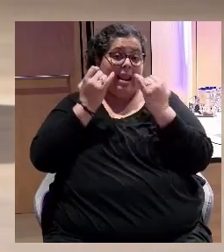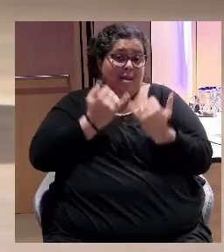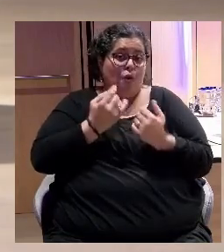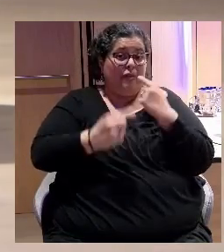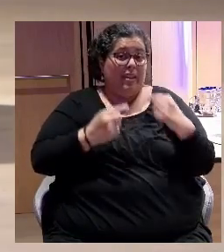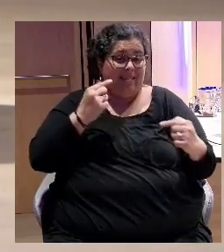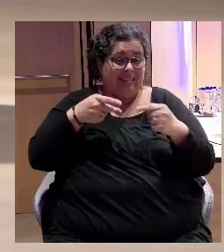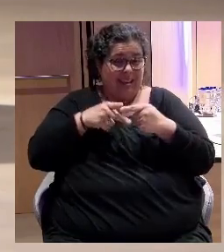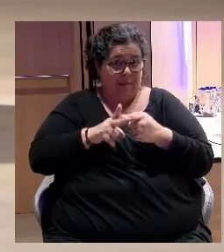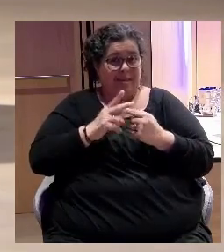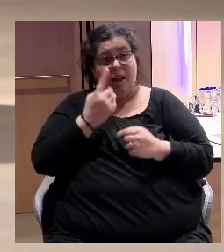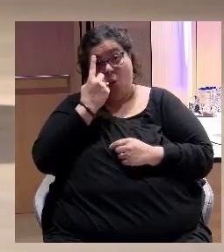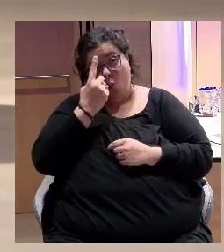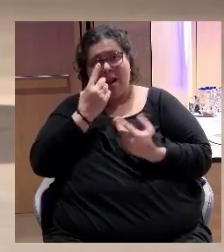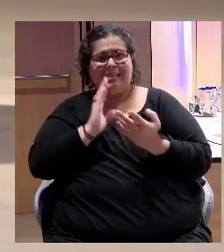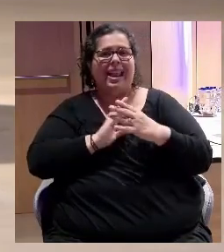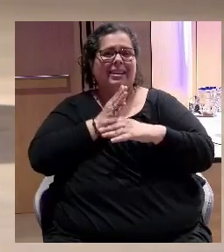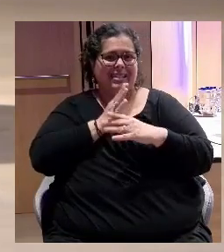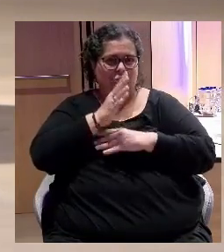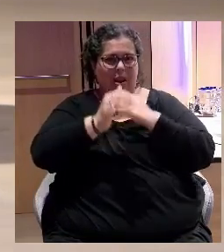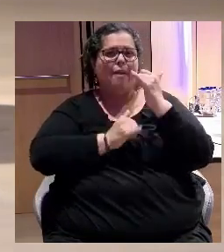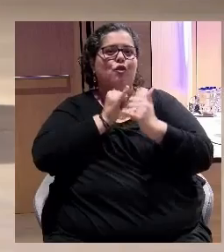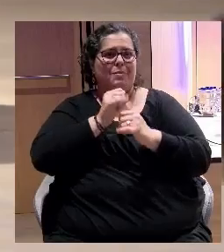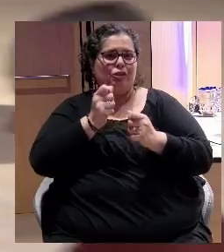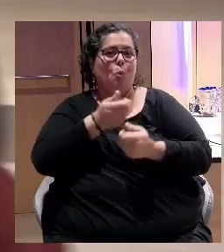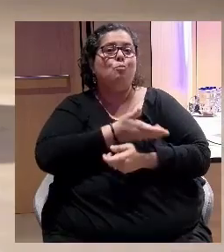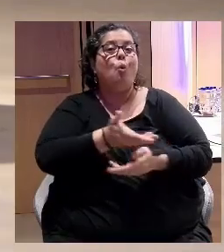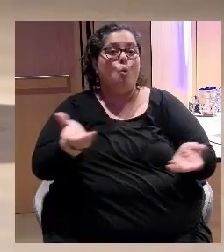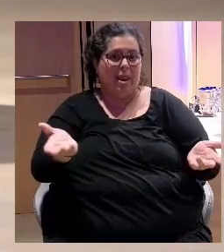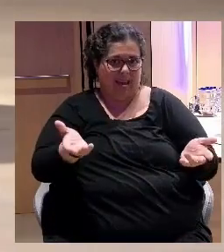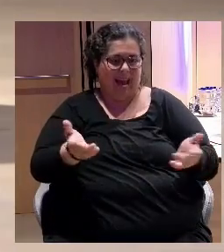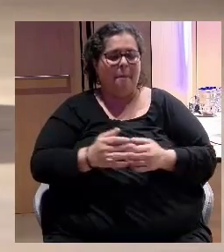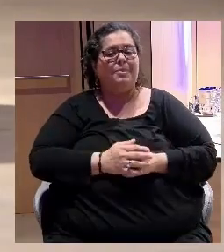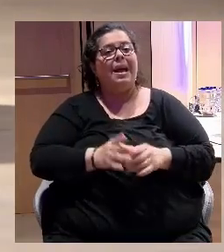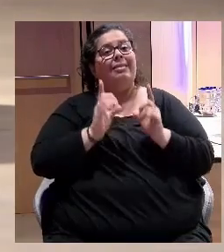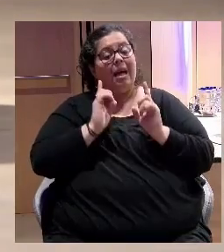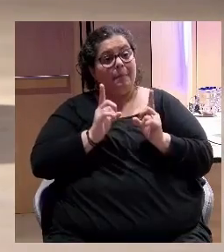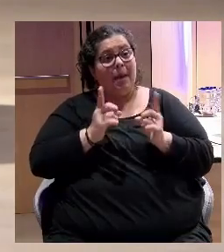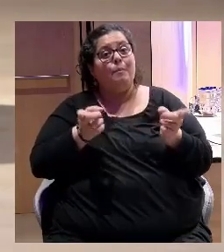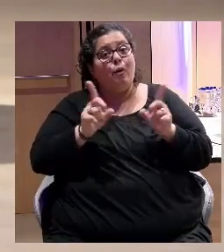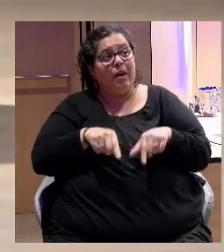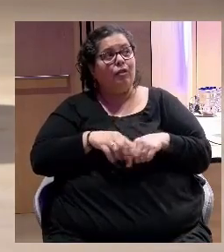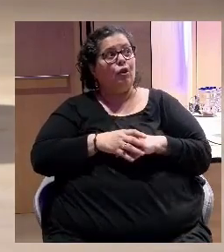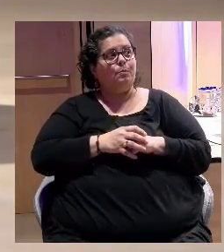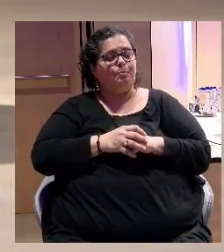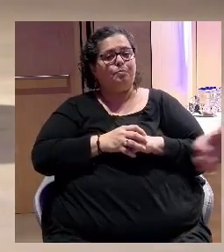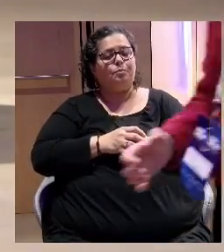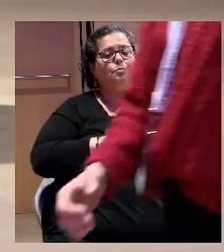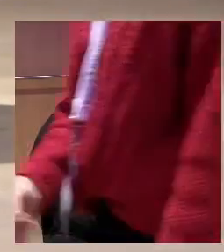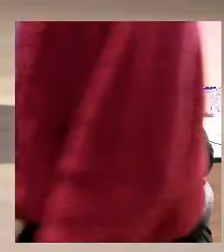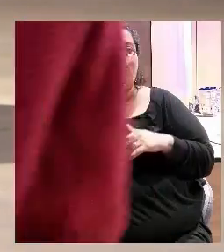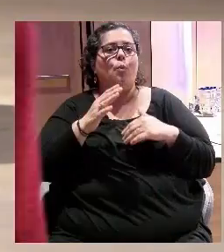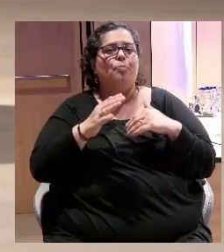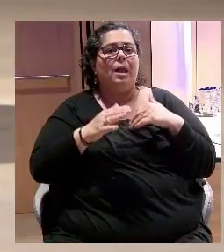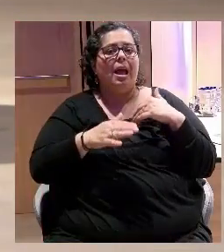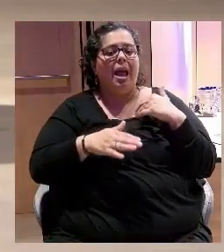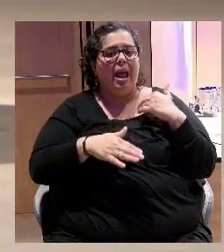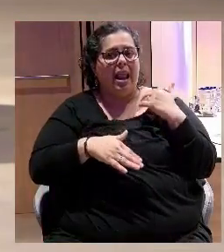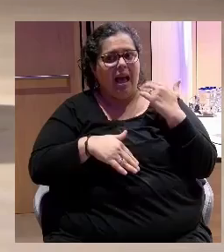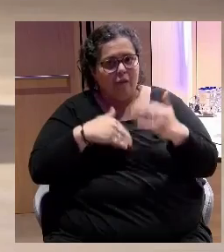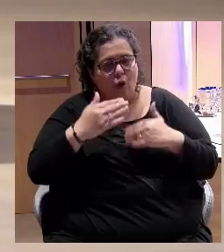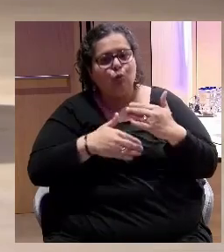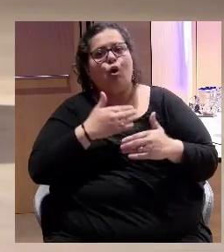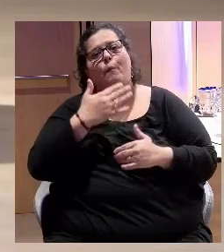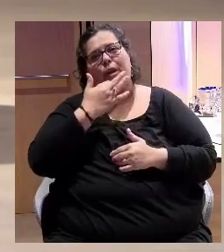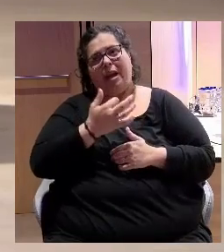la información pública, y ahí retomando un poco algunas de las cuestiones que se dijeron, la evolución, el hecho de que